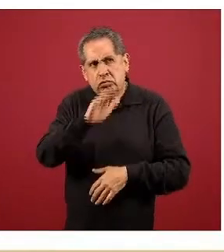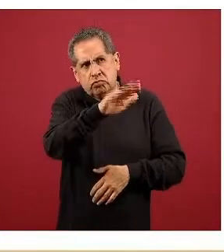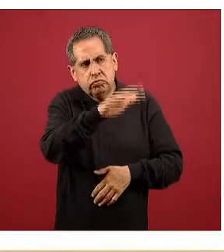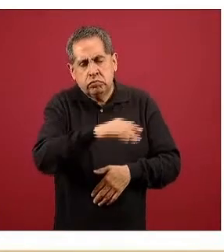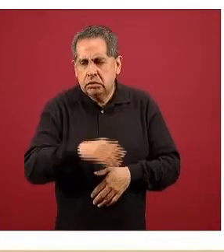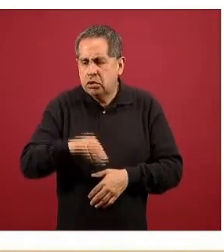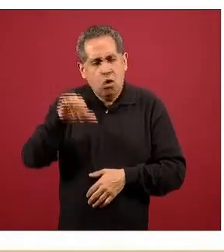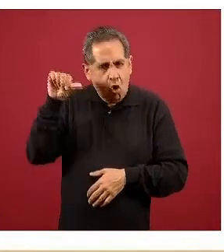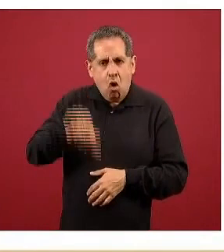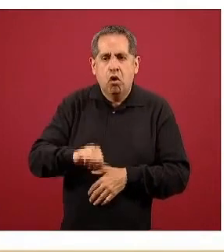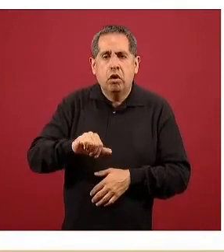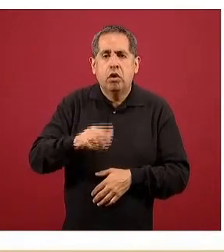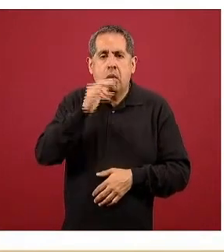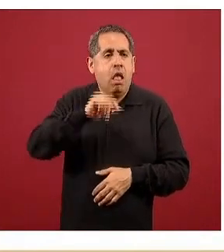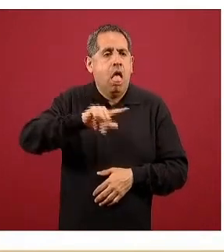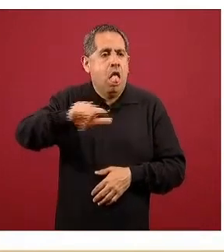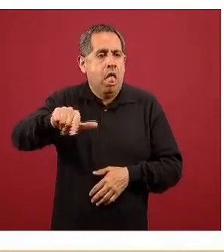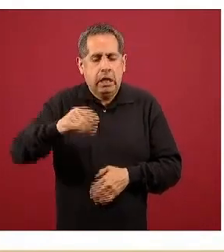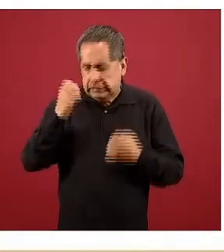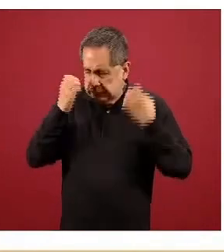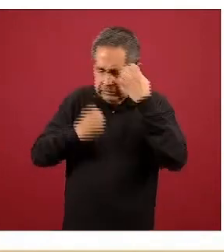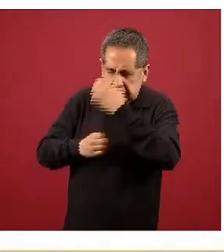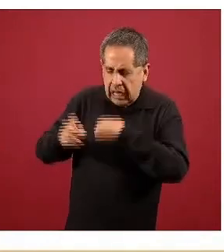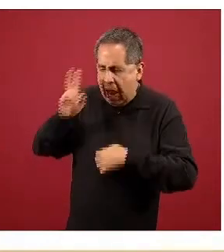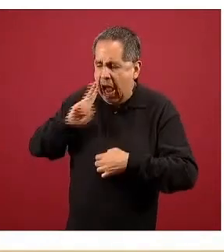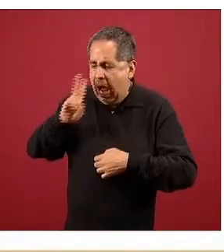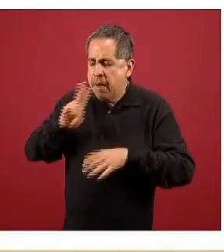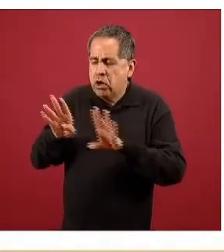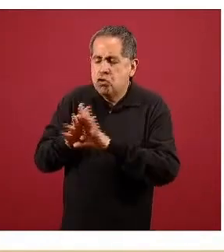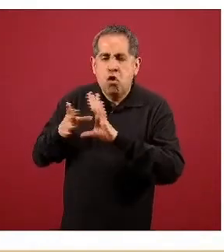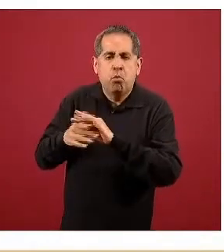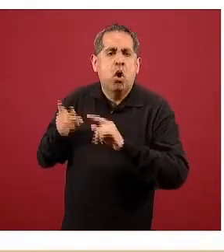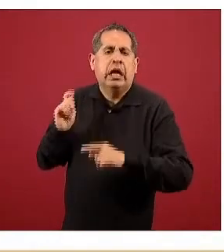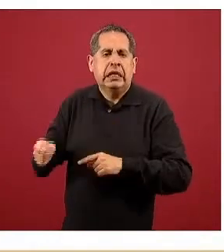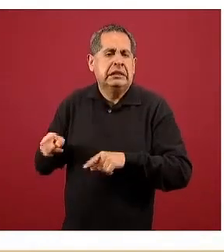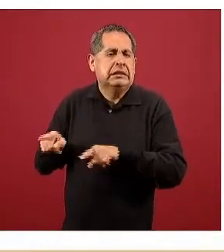de inmediato para que me revisen, para que chequen que